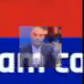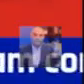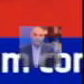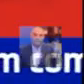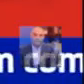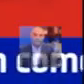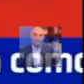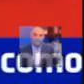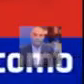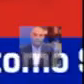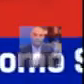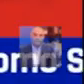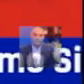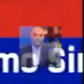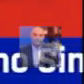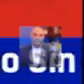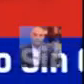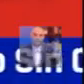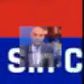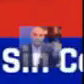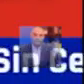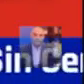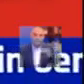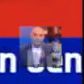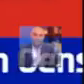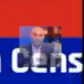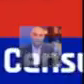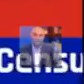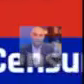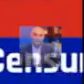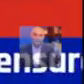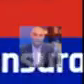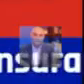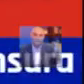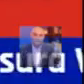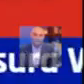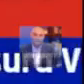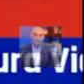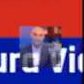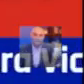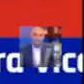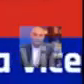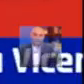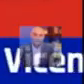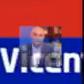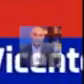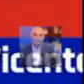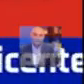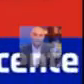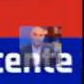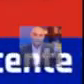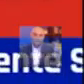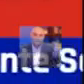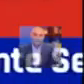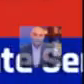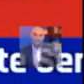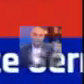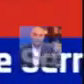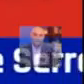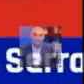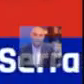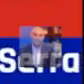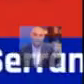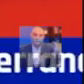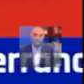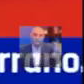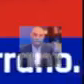nadie, tratando de defender a una de las partes, llame mascotitas de